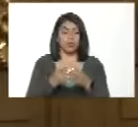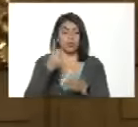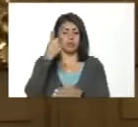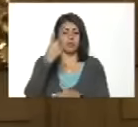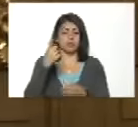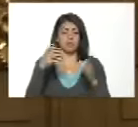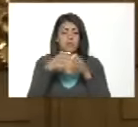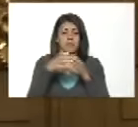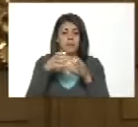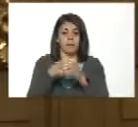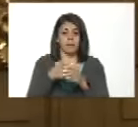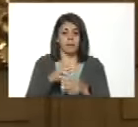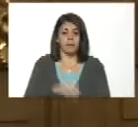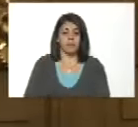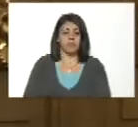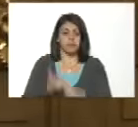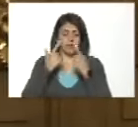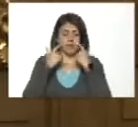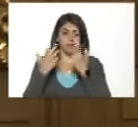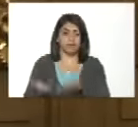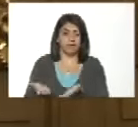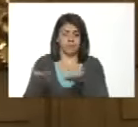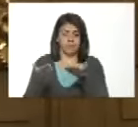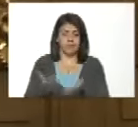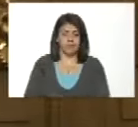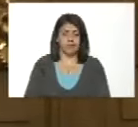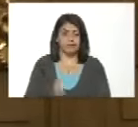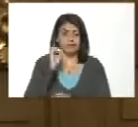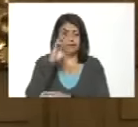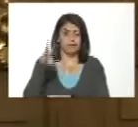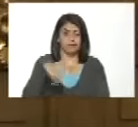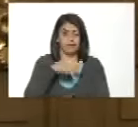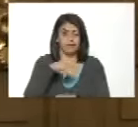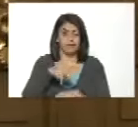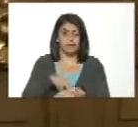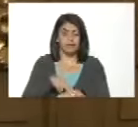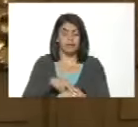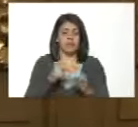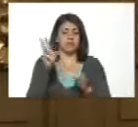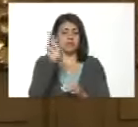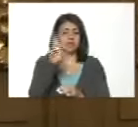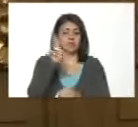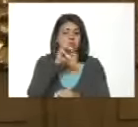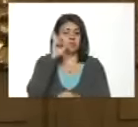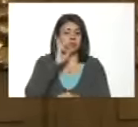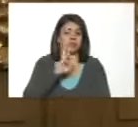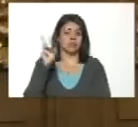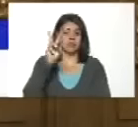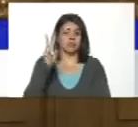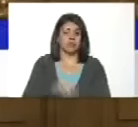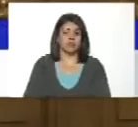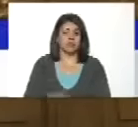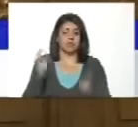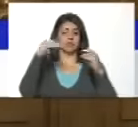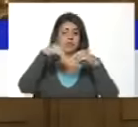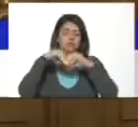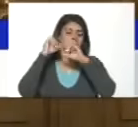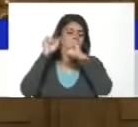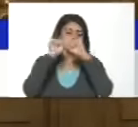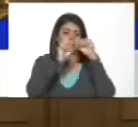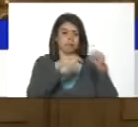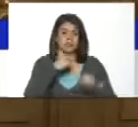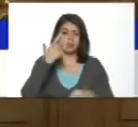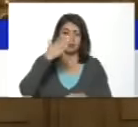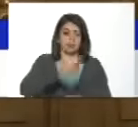plenaria. Adelante, diputado. Asamblea Nacional de la República Bolivariana de Venezuela, acuerdo en repudio al